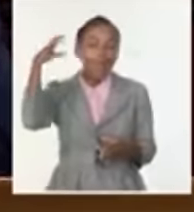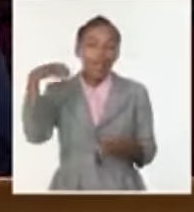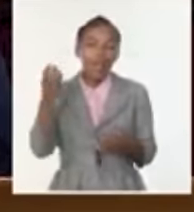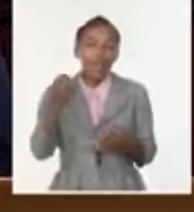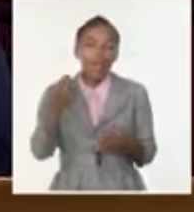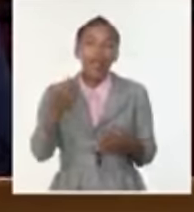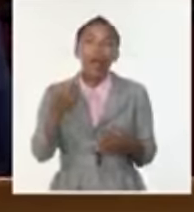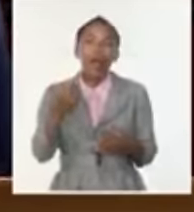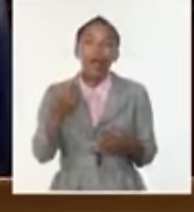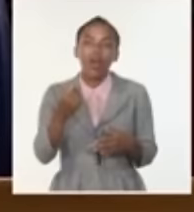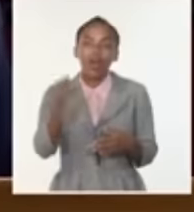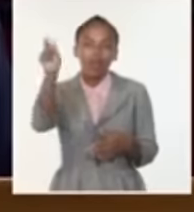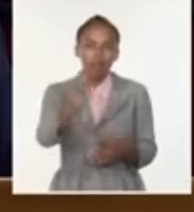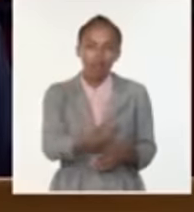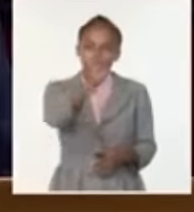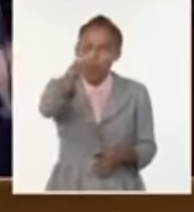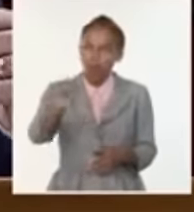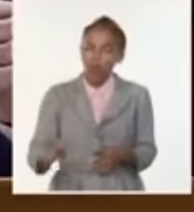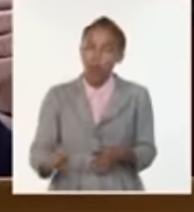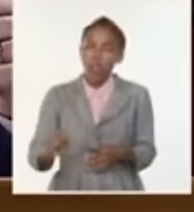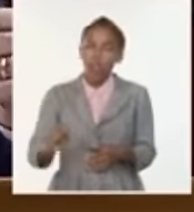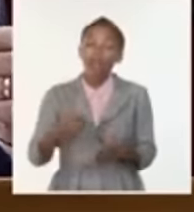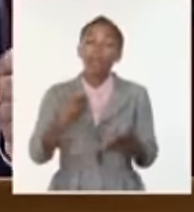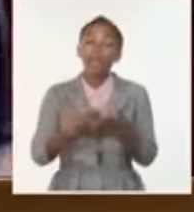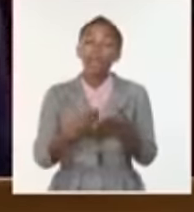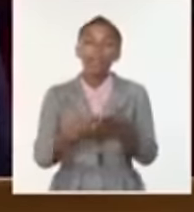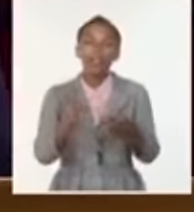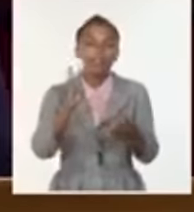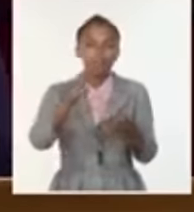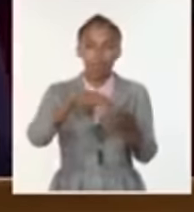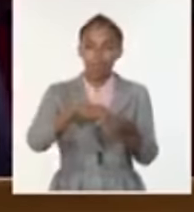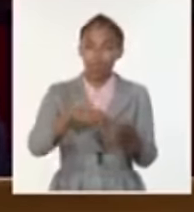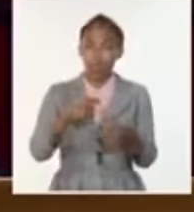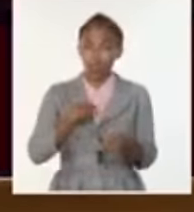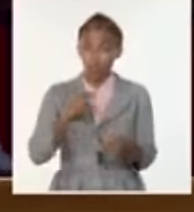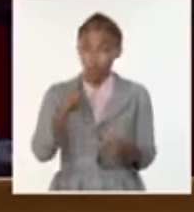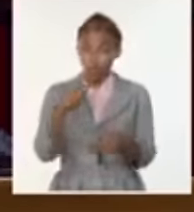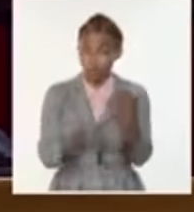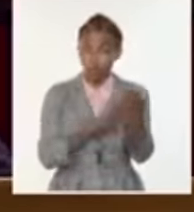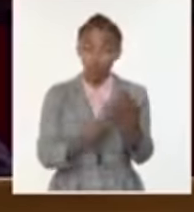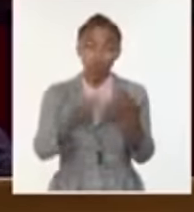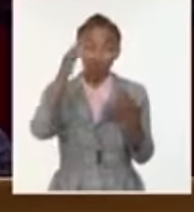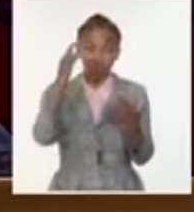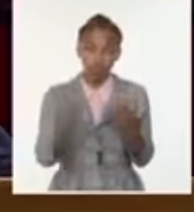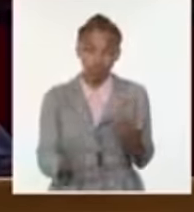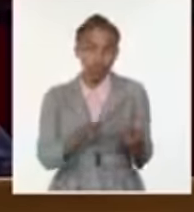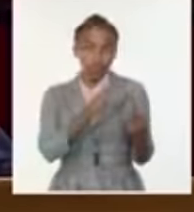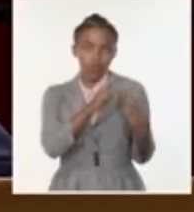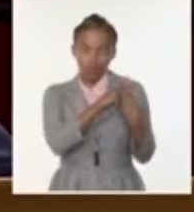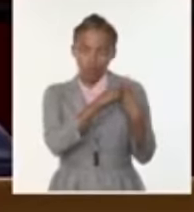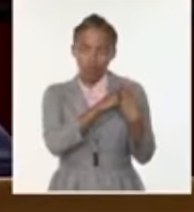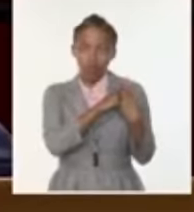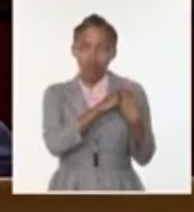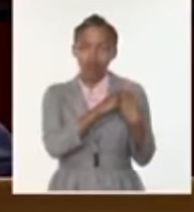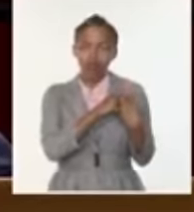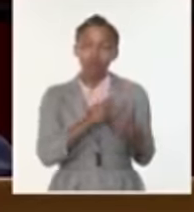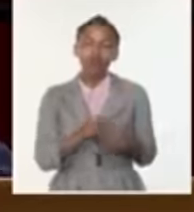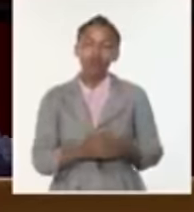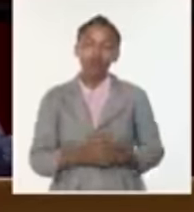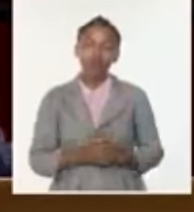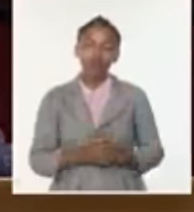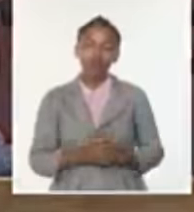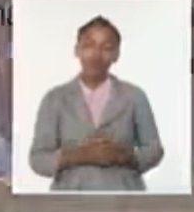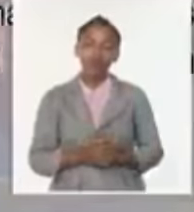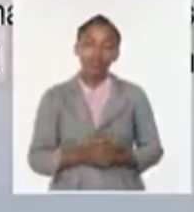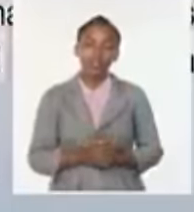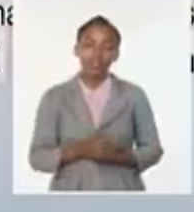MIPYME, contra la forma de gestión no estatal. Yo lo digo responsablemente, porque hemos estado inmersos en este proceso. No